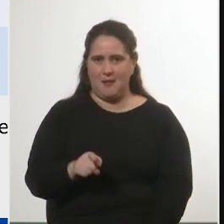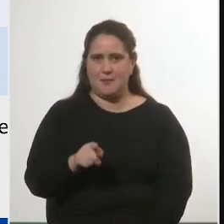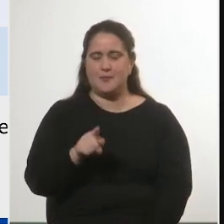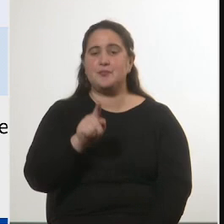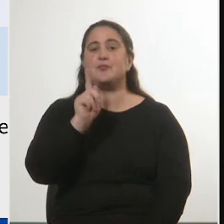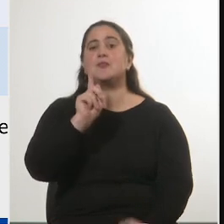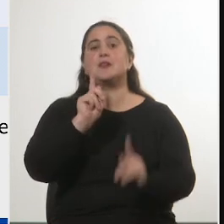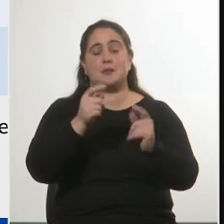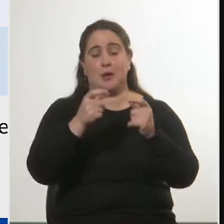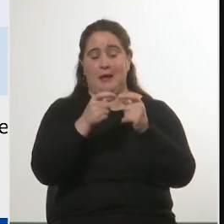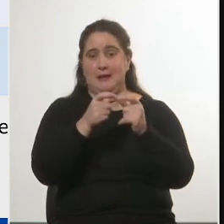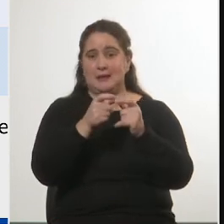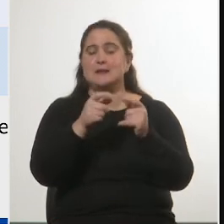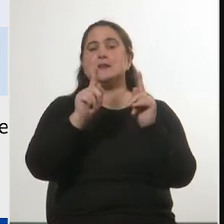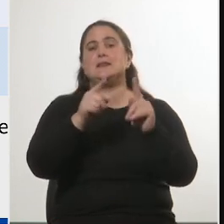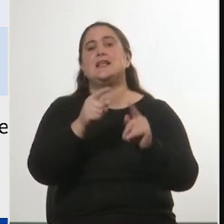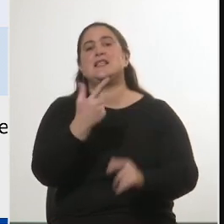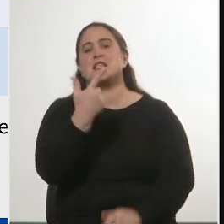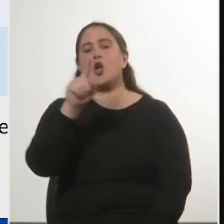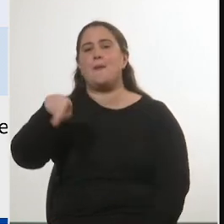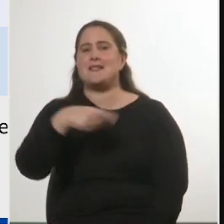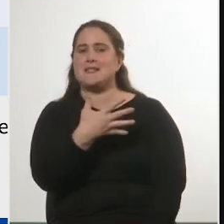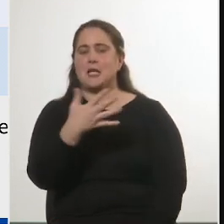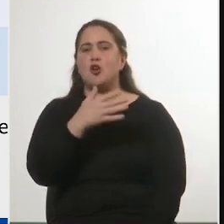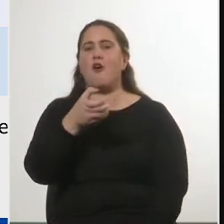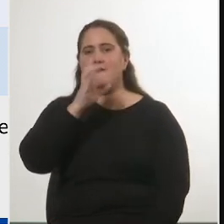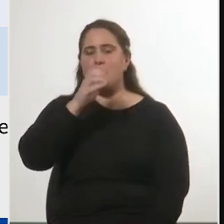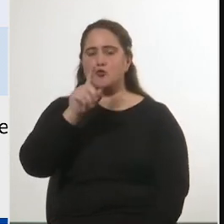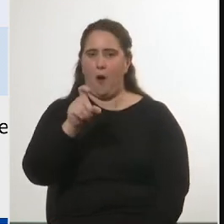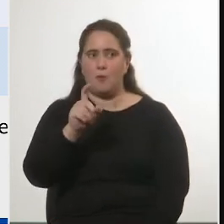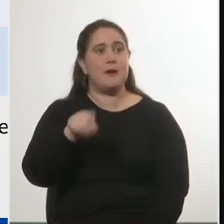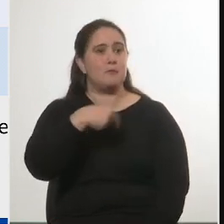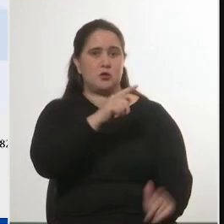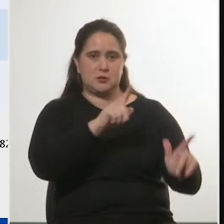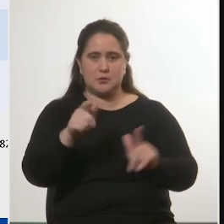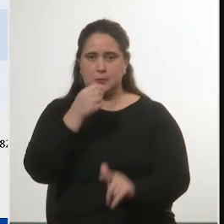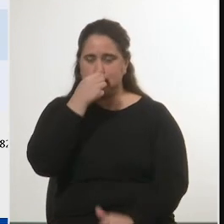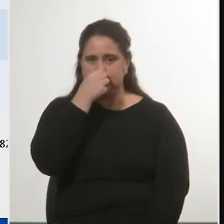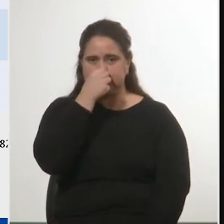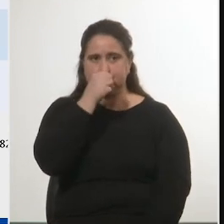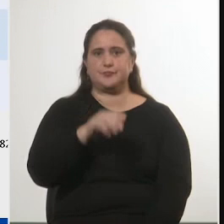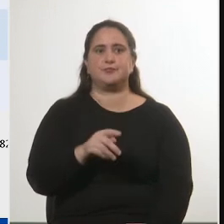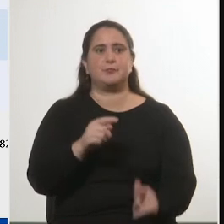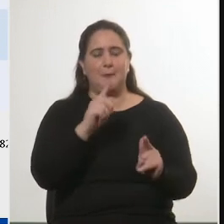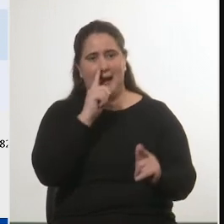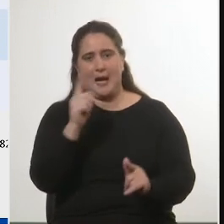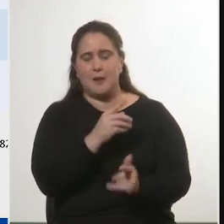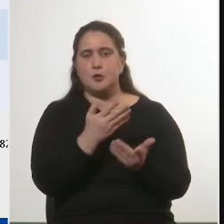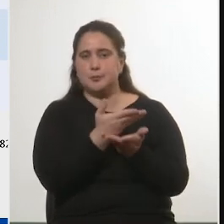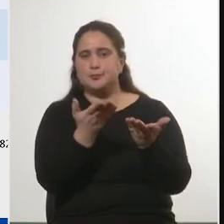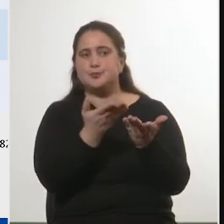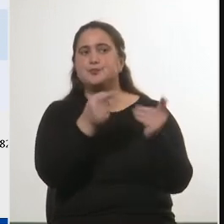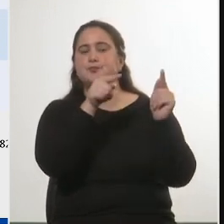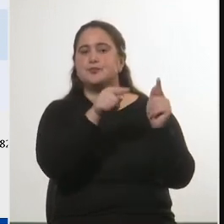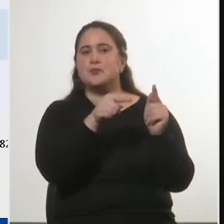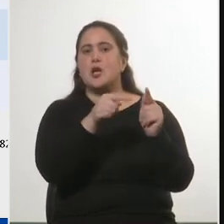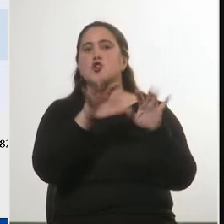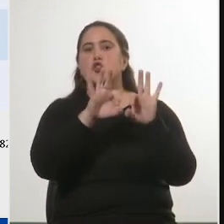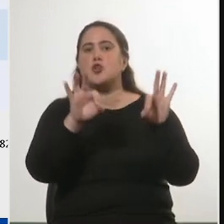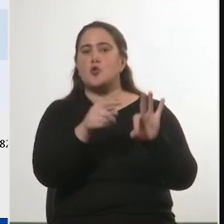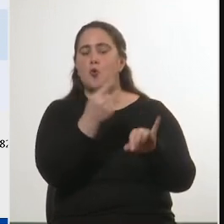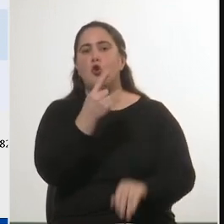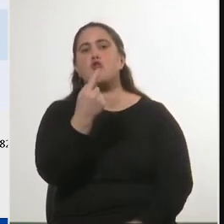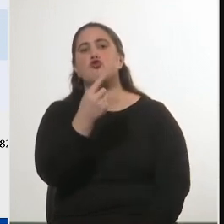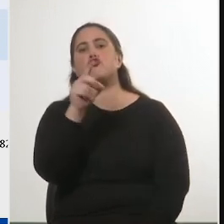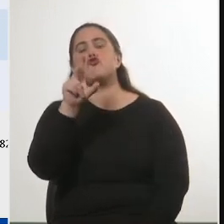es equivalente a 7,5 vasos de agua. En la próxima diapositiva, para ir un poquito más rápido, tenemos que un chorizo